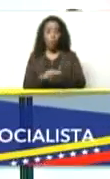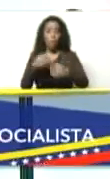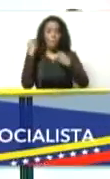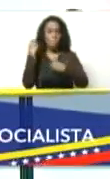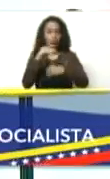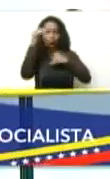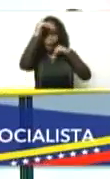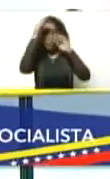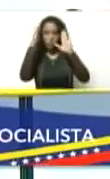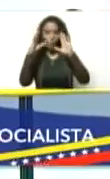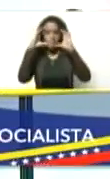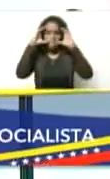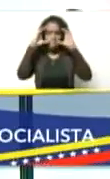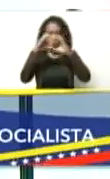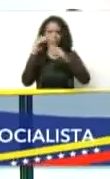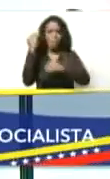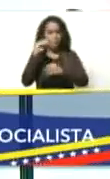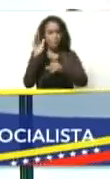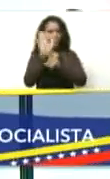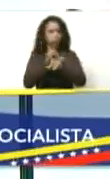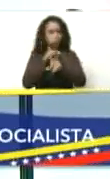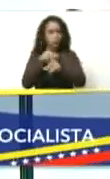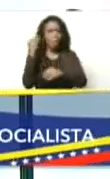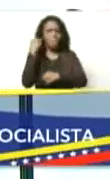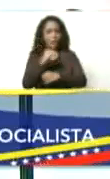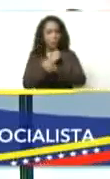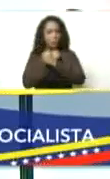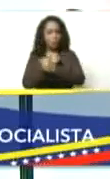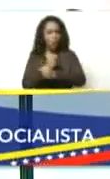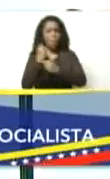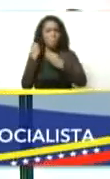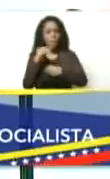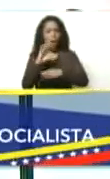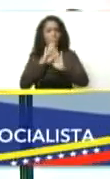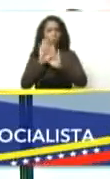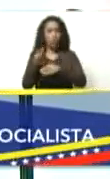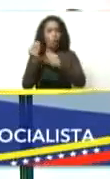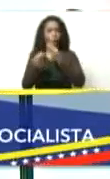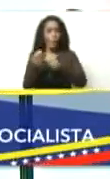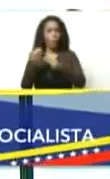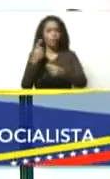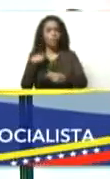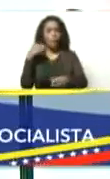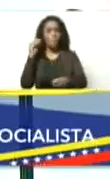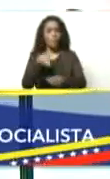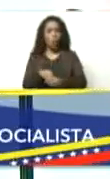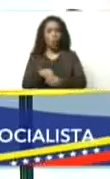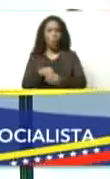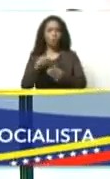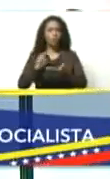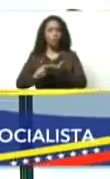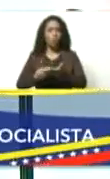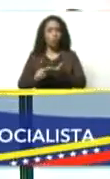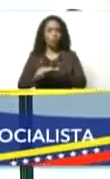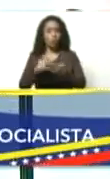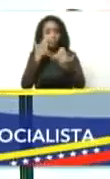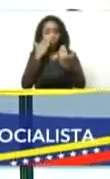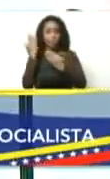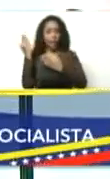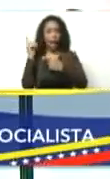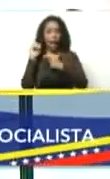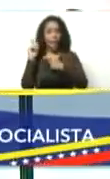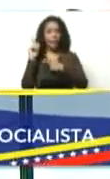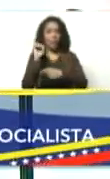atención, más cariño, si le damos más amor, más apoyo, ¿ah? Si le metemos recursitos, mira,